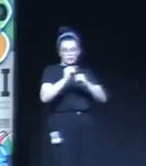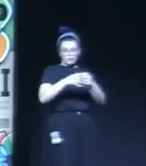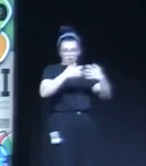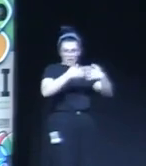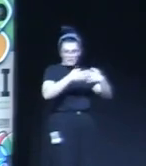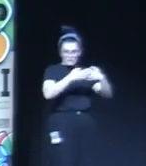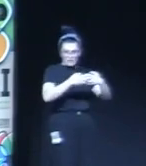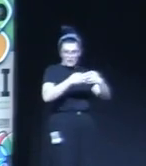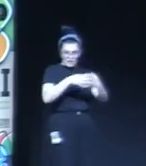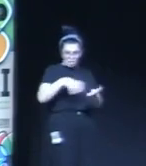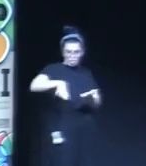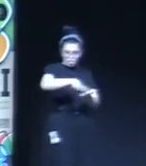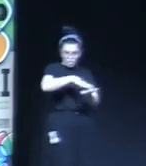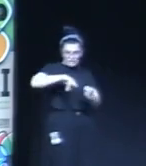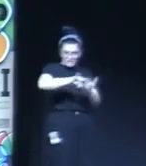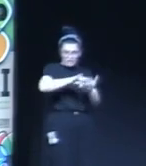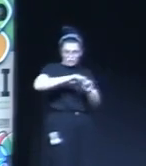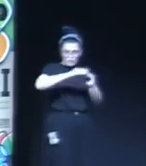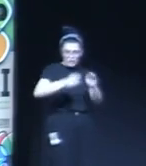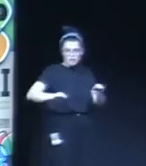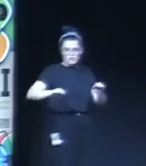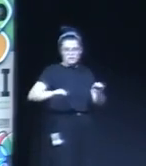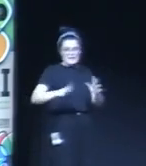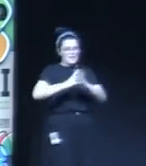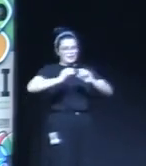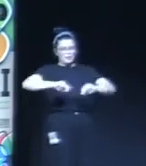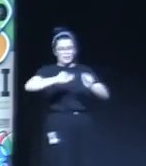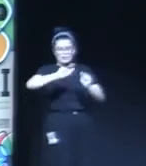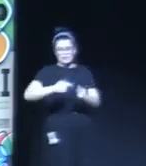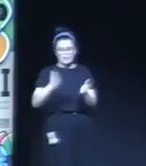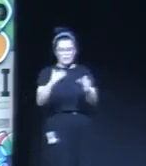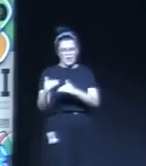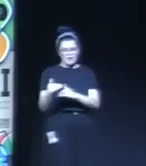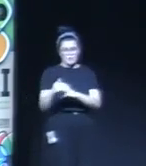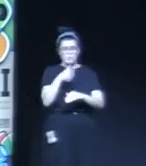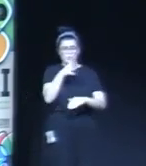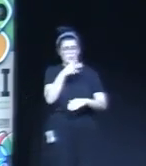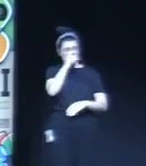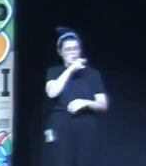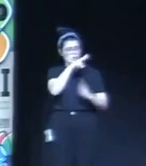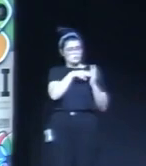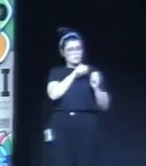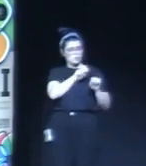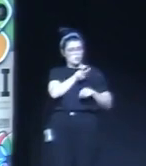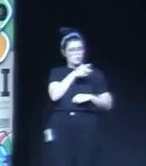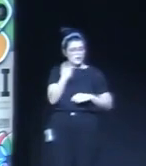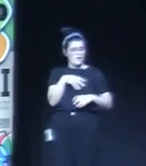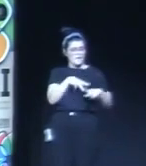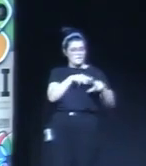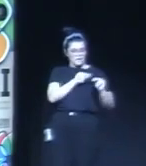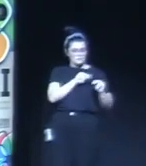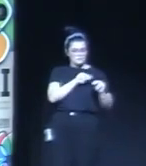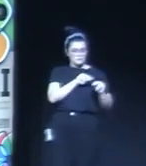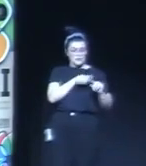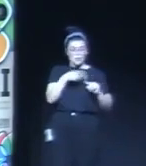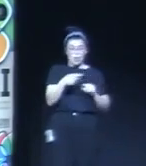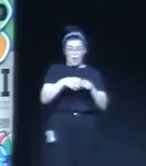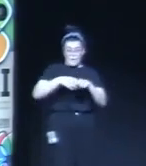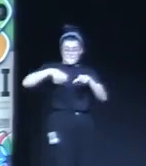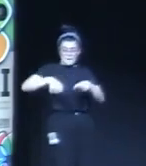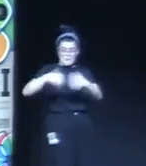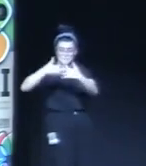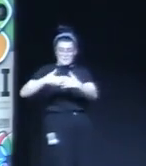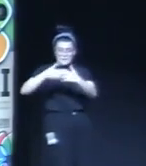y no tiene la prórroga de la concesión. La concesión se acabó en el 2012 y así está. Y luego la planta de coque también